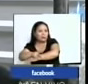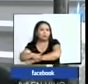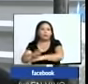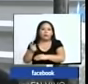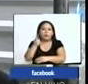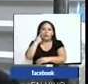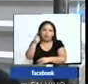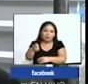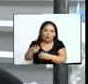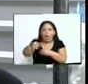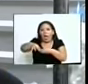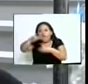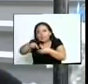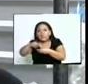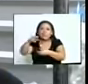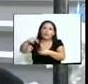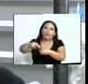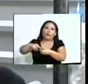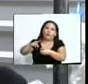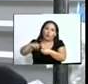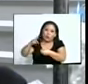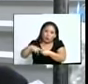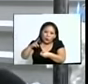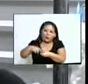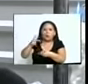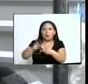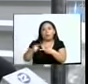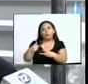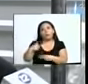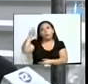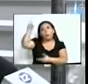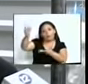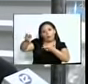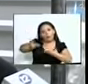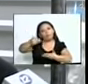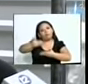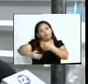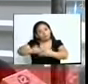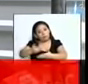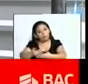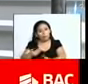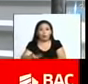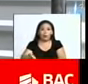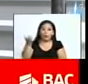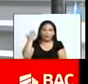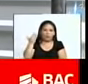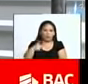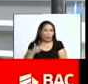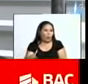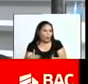y tostadas, gaseositas, y sé que con la ayuda de Dios voy a salir adelante. Para iniciarme lo que hice es sacar